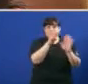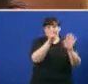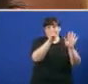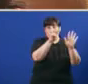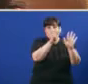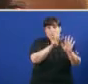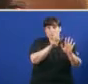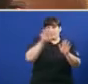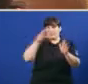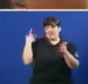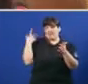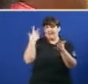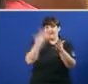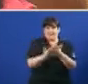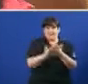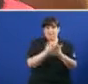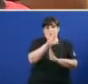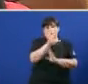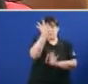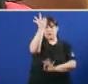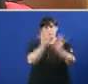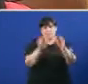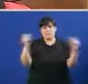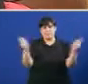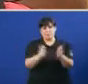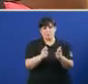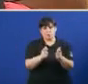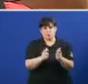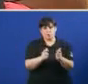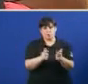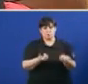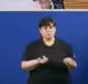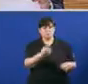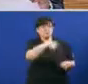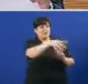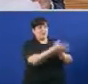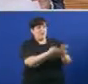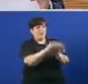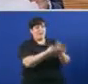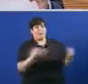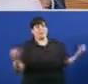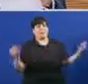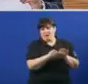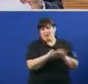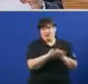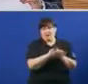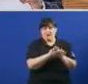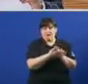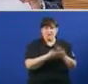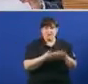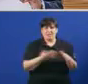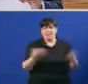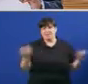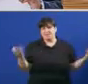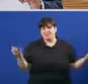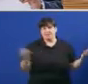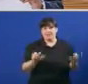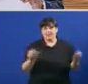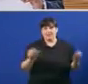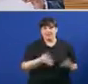agora disminuíron un 5%. De que me está falando vostede de incrementar os conceptos da sanidade? Si nos